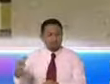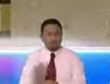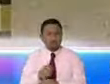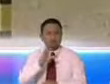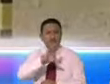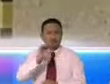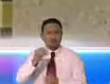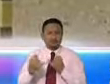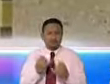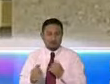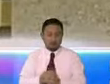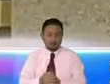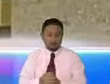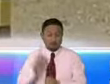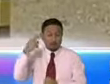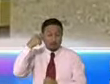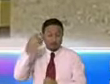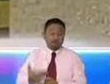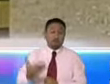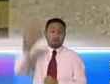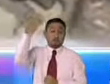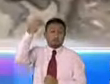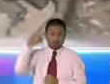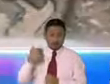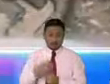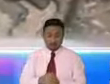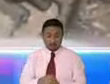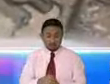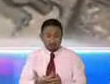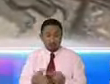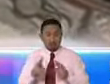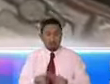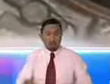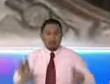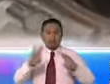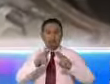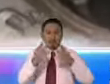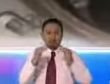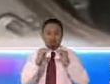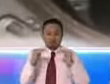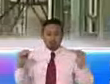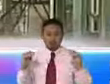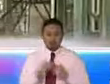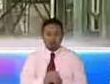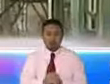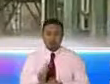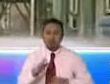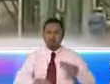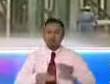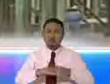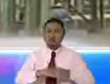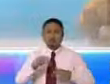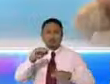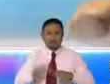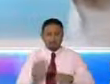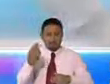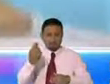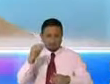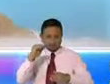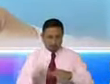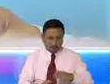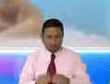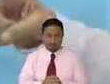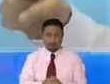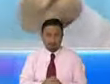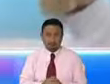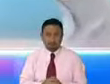anterior gobierno la venta del crudo se lo realizó tomando como referencia el estándar Argus, que establecía un precio menor del crudo. Fórmula, si aplicamos